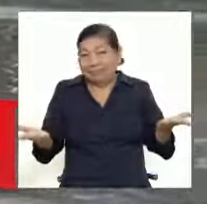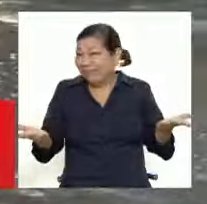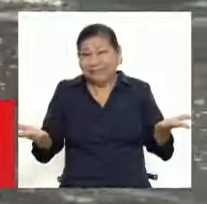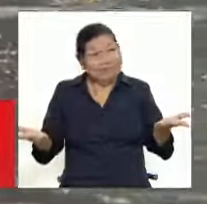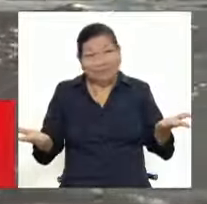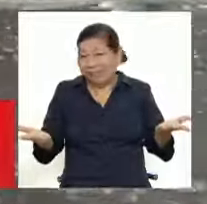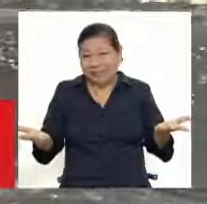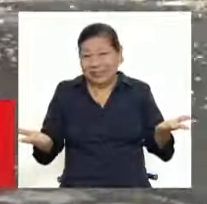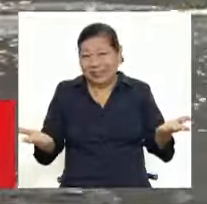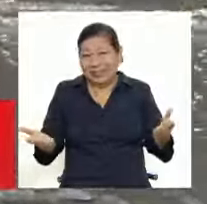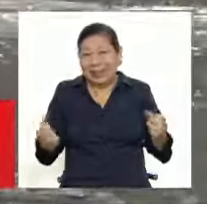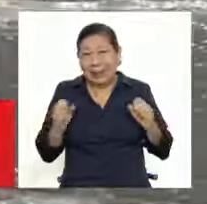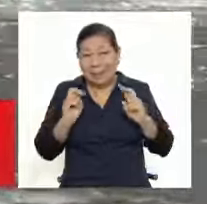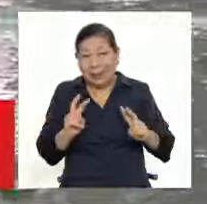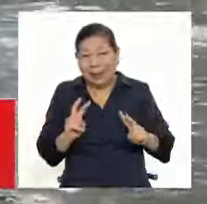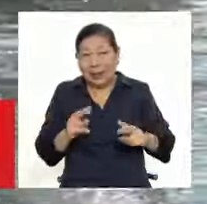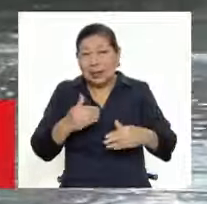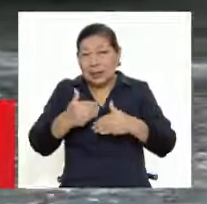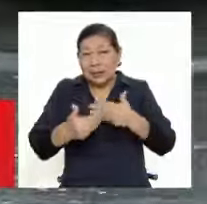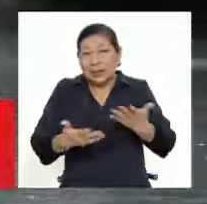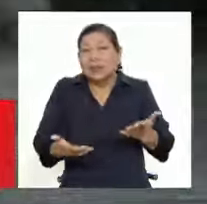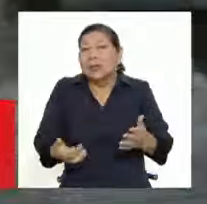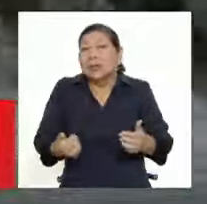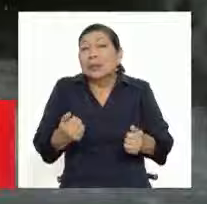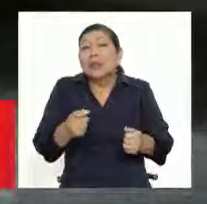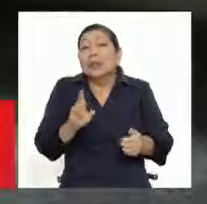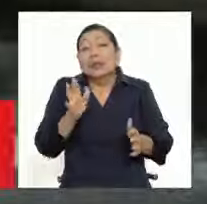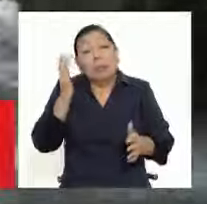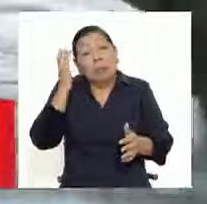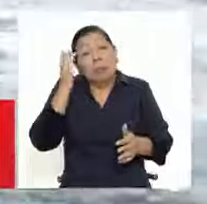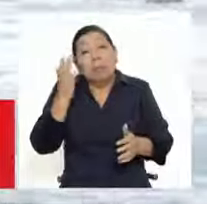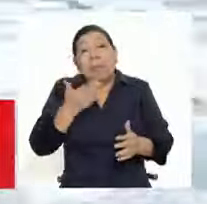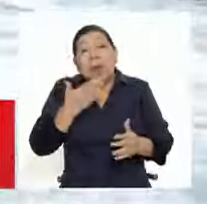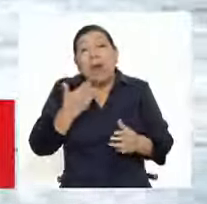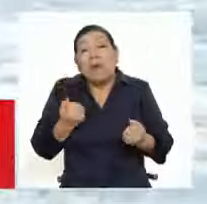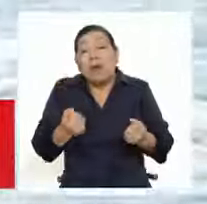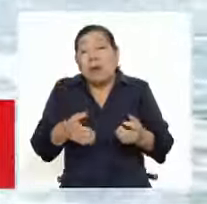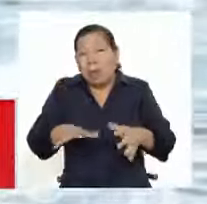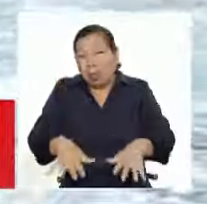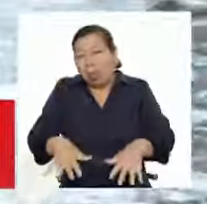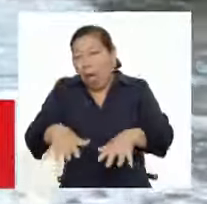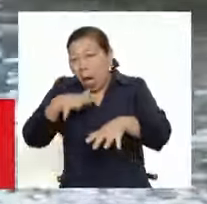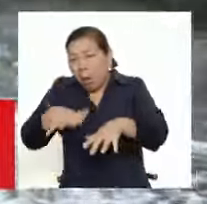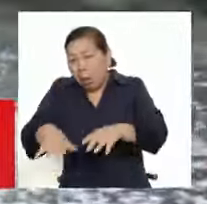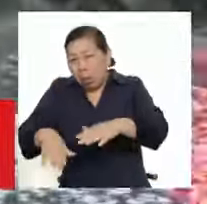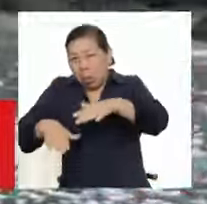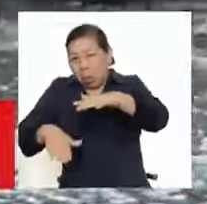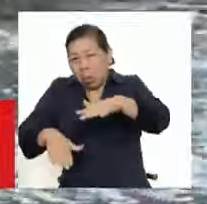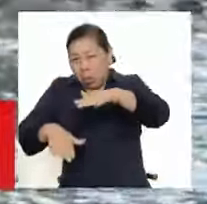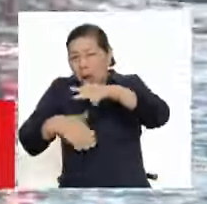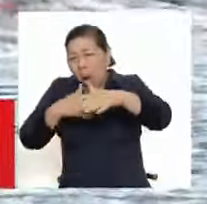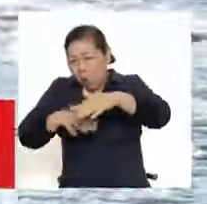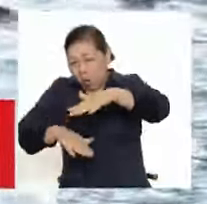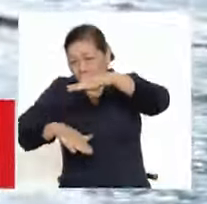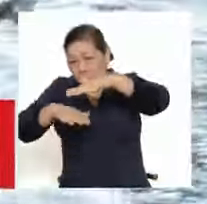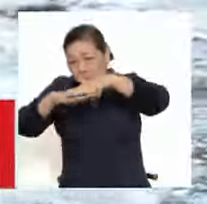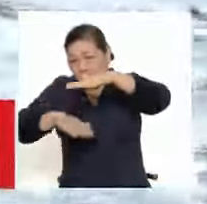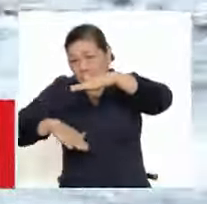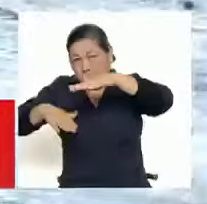realmente está avanzando como los conductores consideran es la mejor manera para evitar precisamente